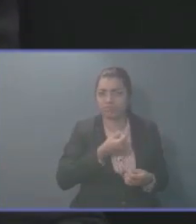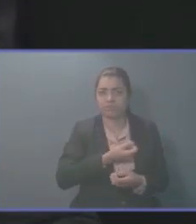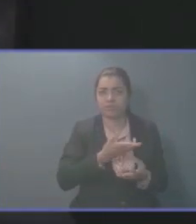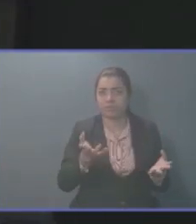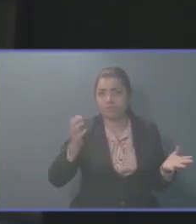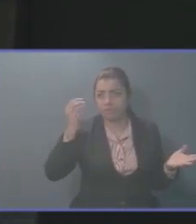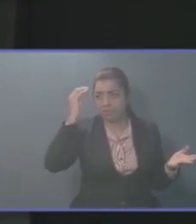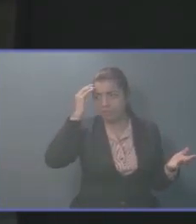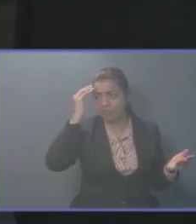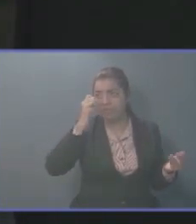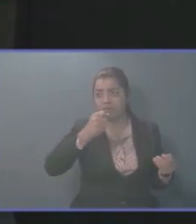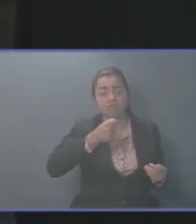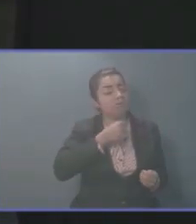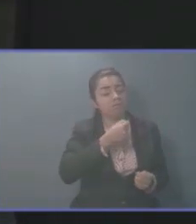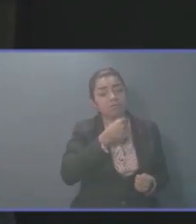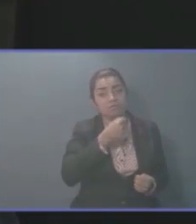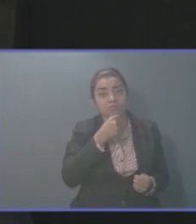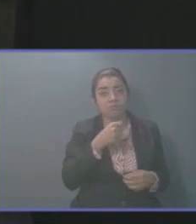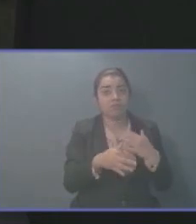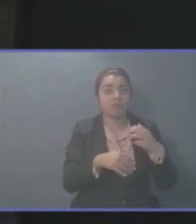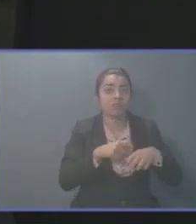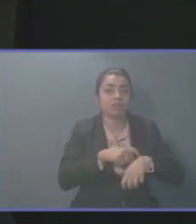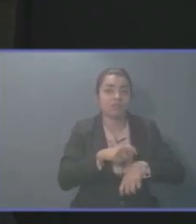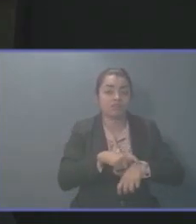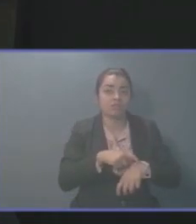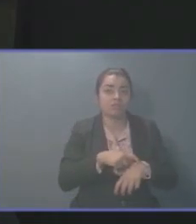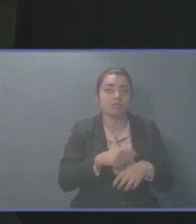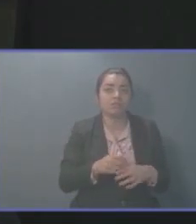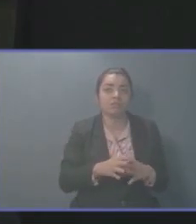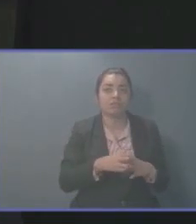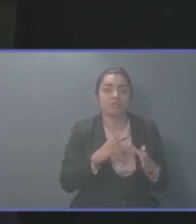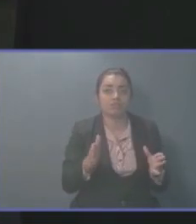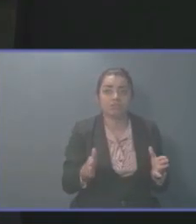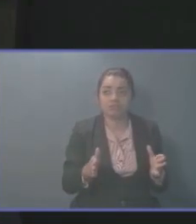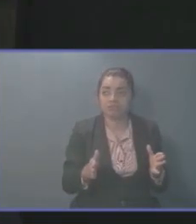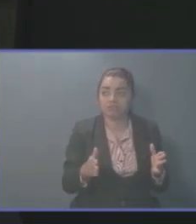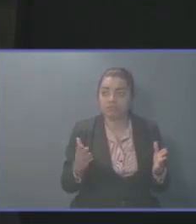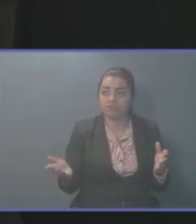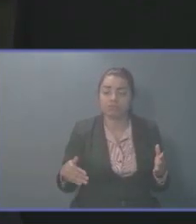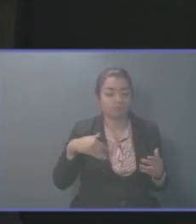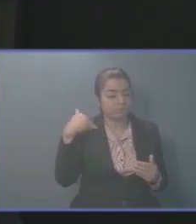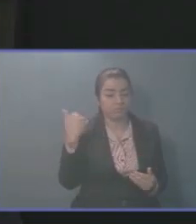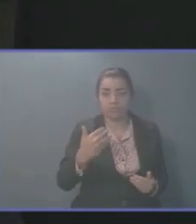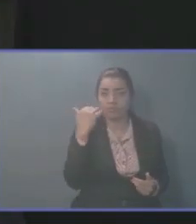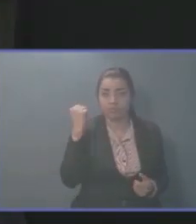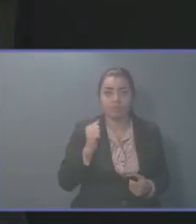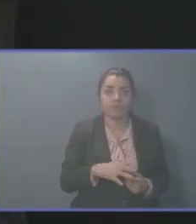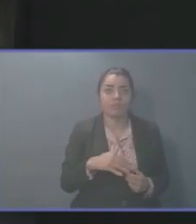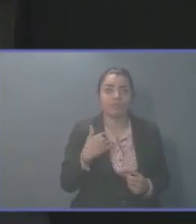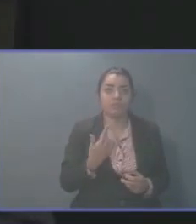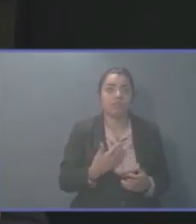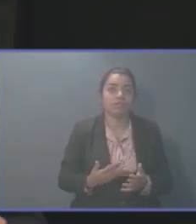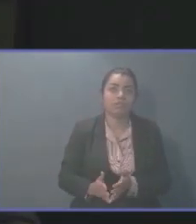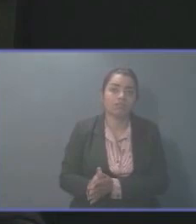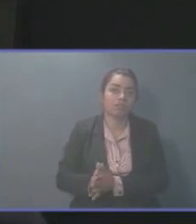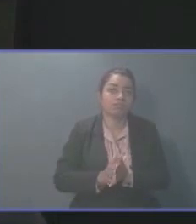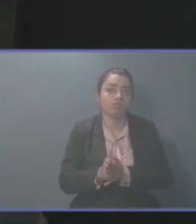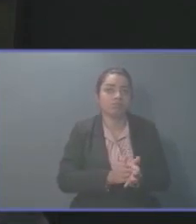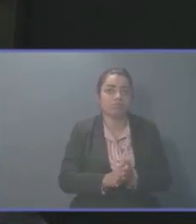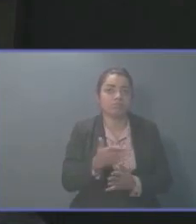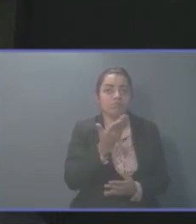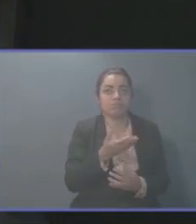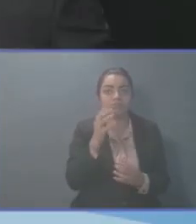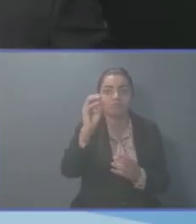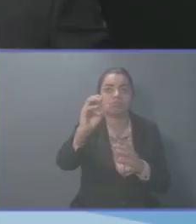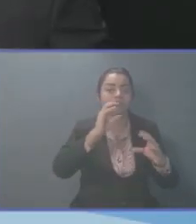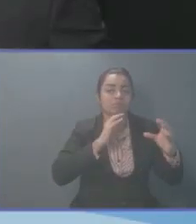una información que se está dando en el momento. Entonces, estas imágenes creo que fueron de interés. Bueno, los medios de